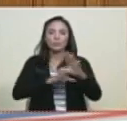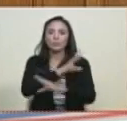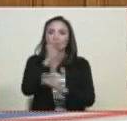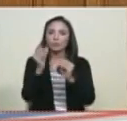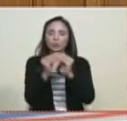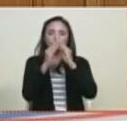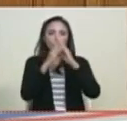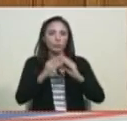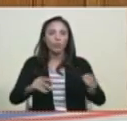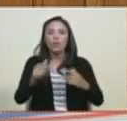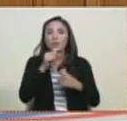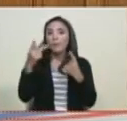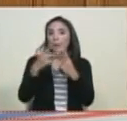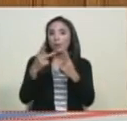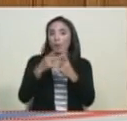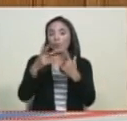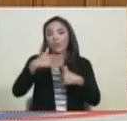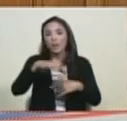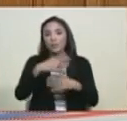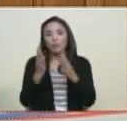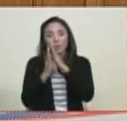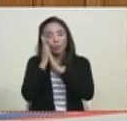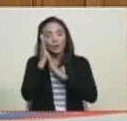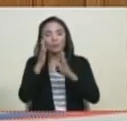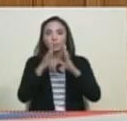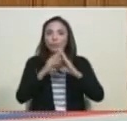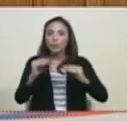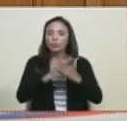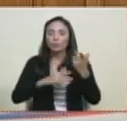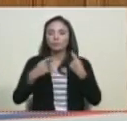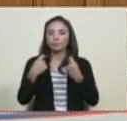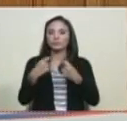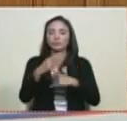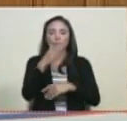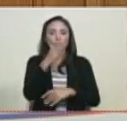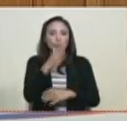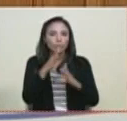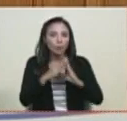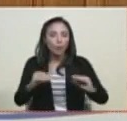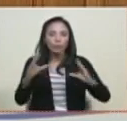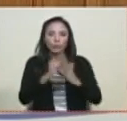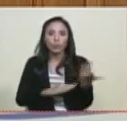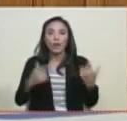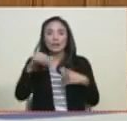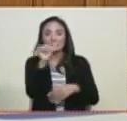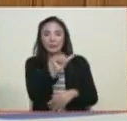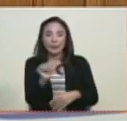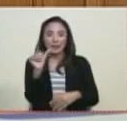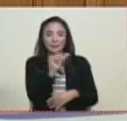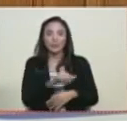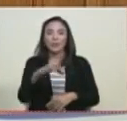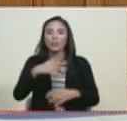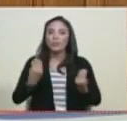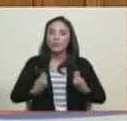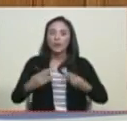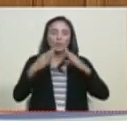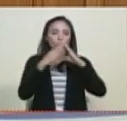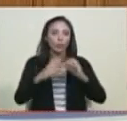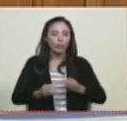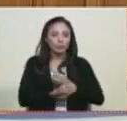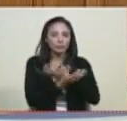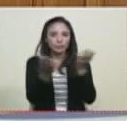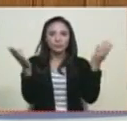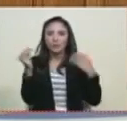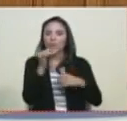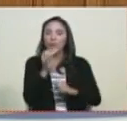quién pagó los hoteles, porque en esos hoteles estaban ellos resguardados durante semanas, etcétera, etcétera. Quiero compartir